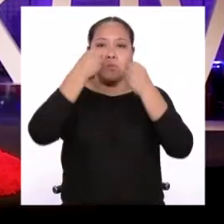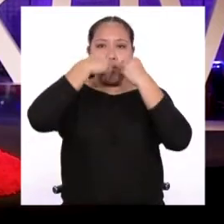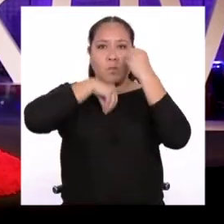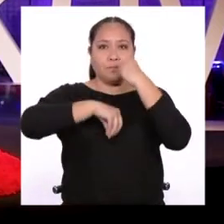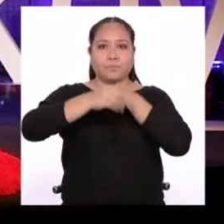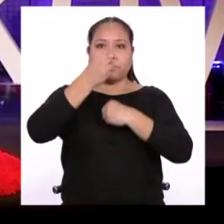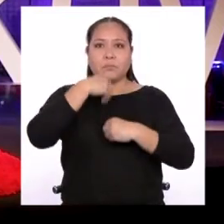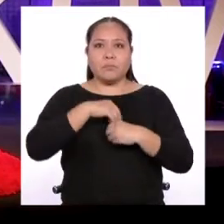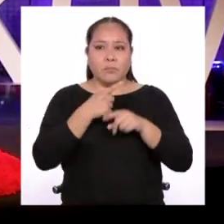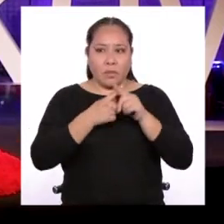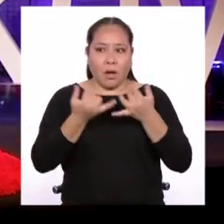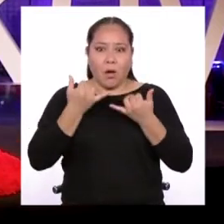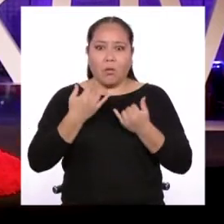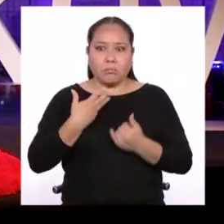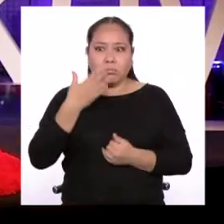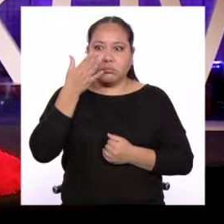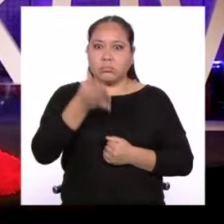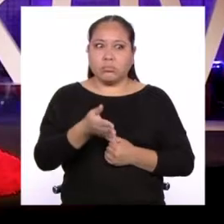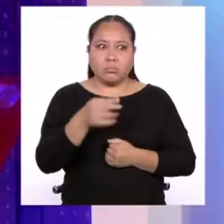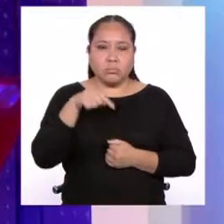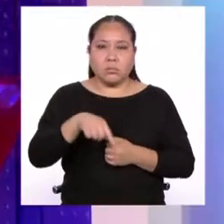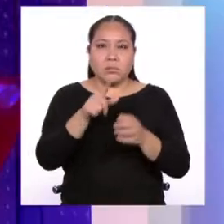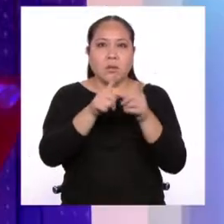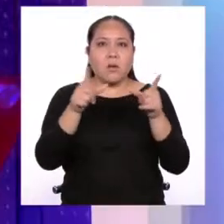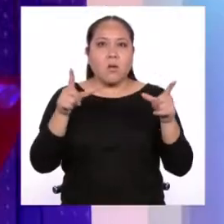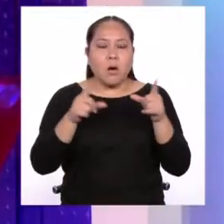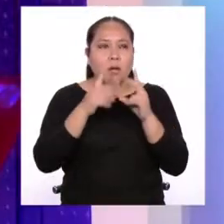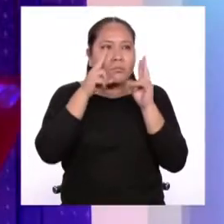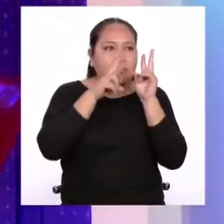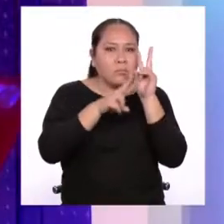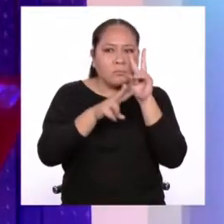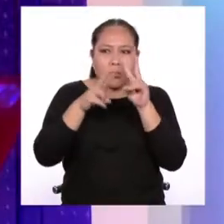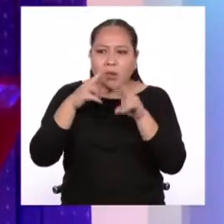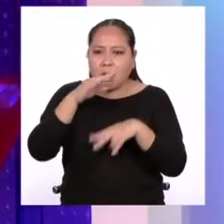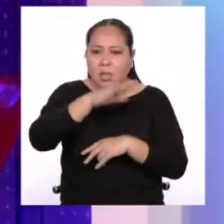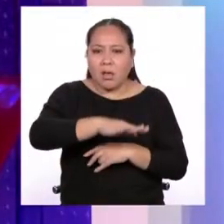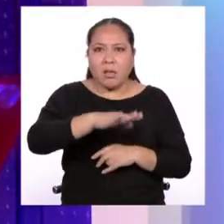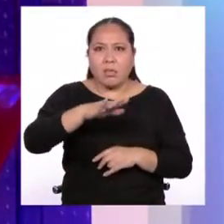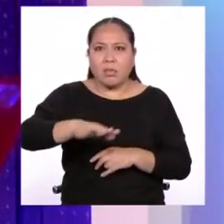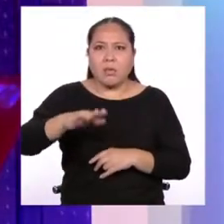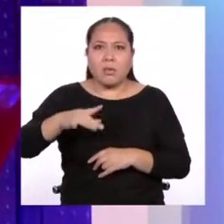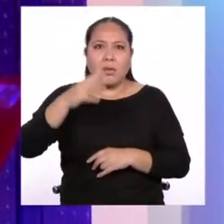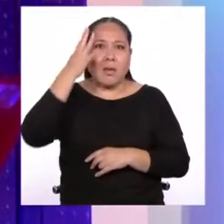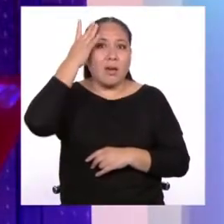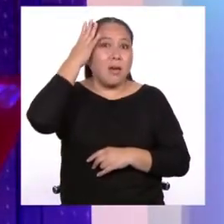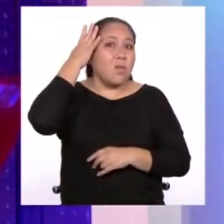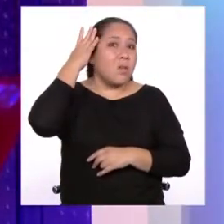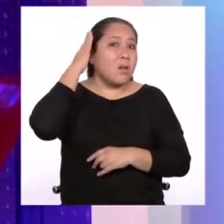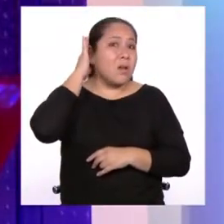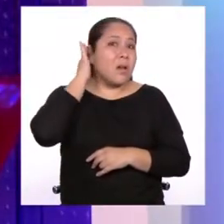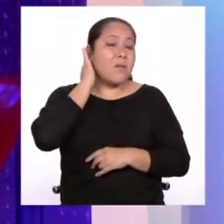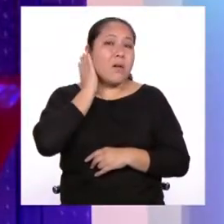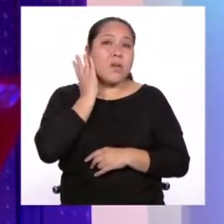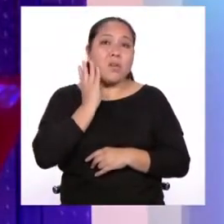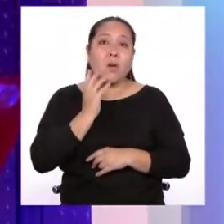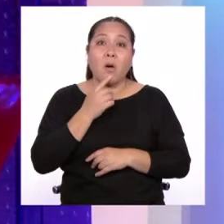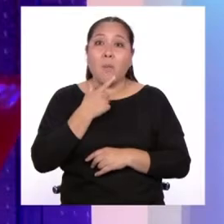estaba en la cancha, estaba ahí, mirando a los niños con el cabello